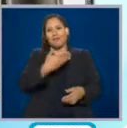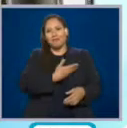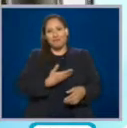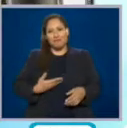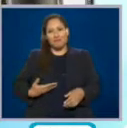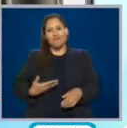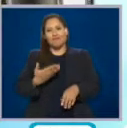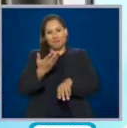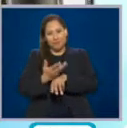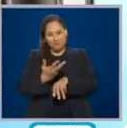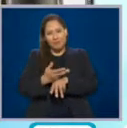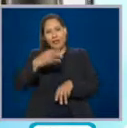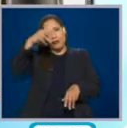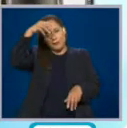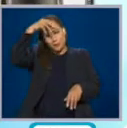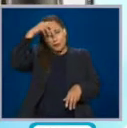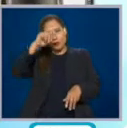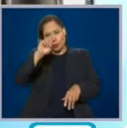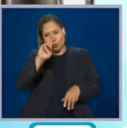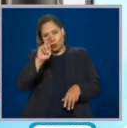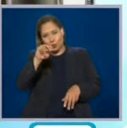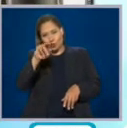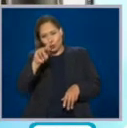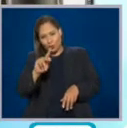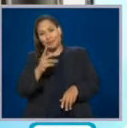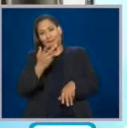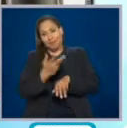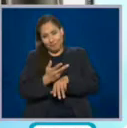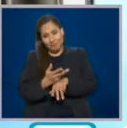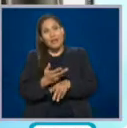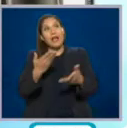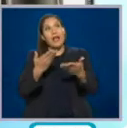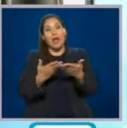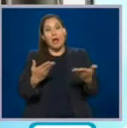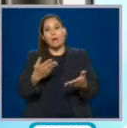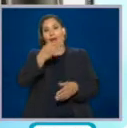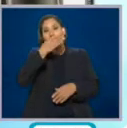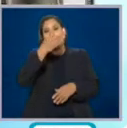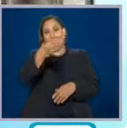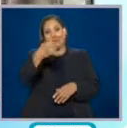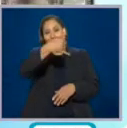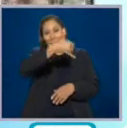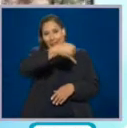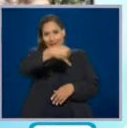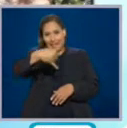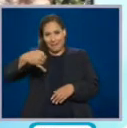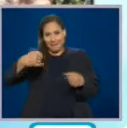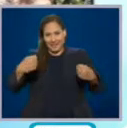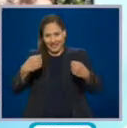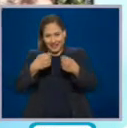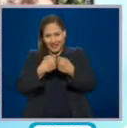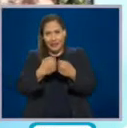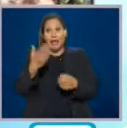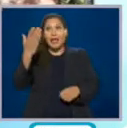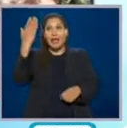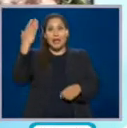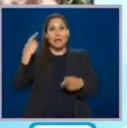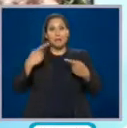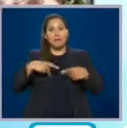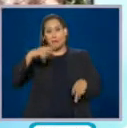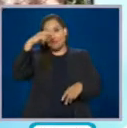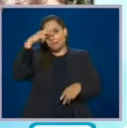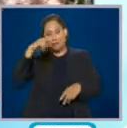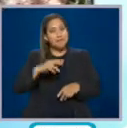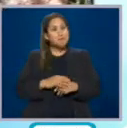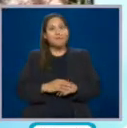Donald Trump en Estados Unidos, pues sí, nos han marcado un límite que antes los mexicanos posiblemente no